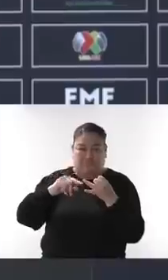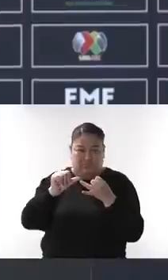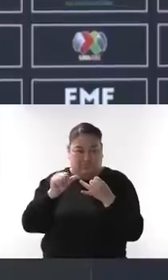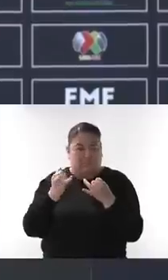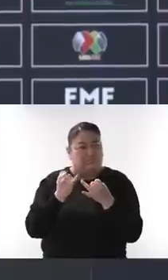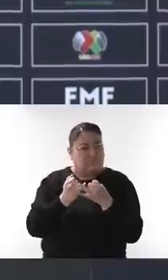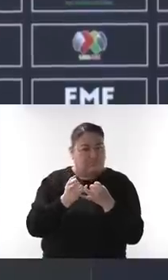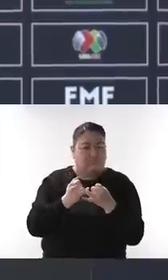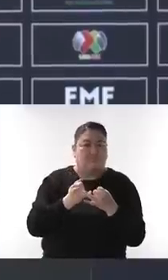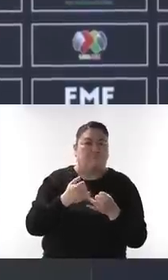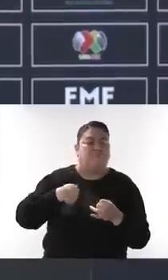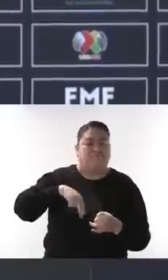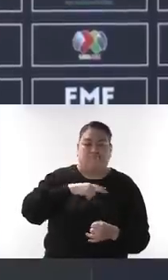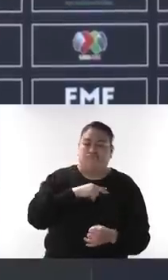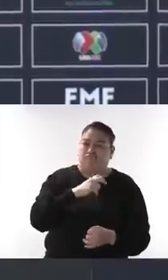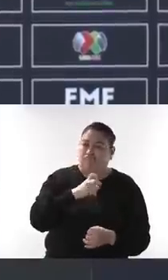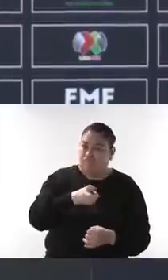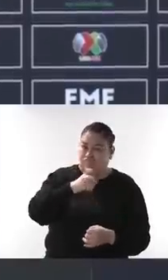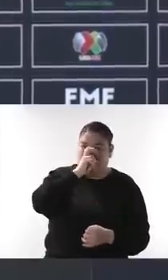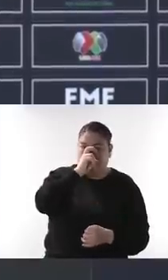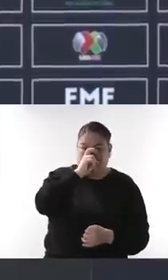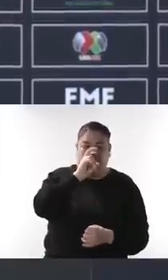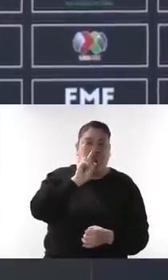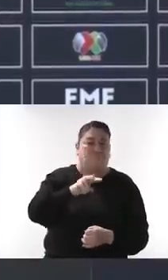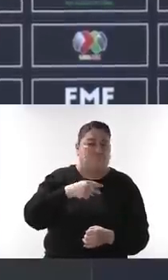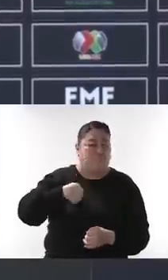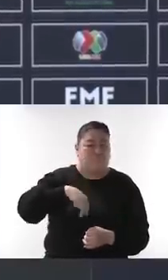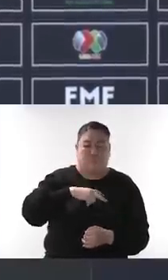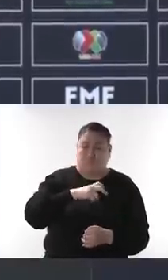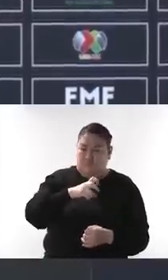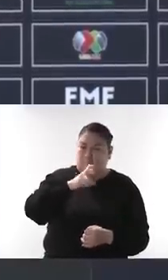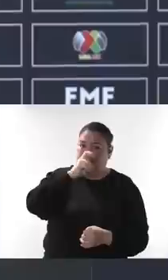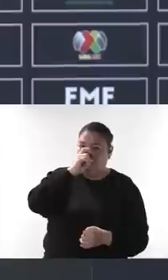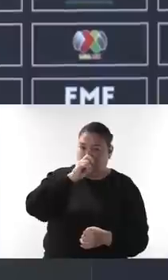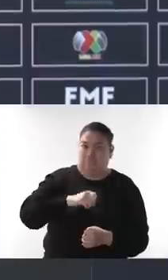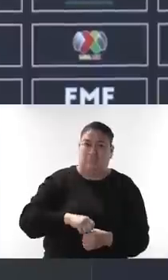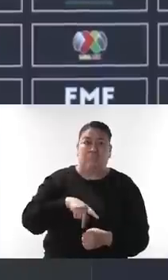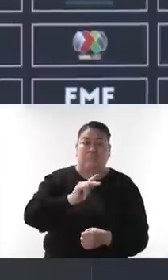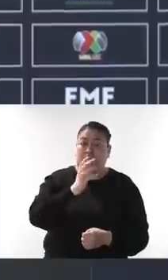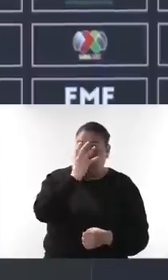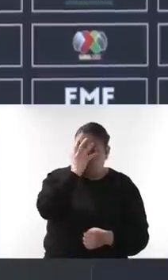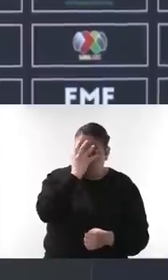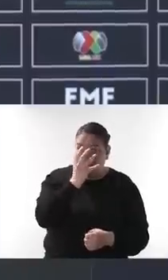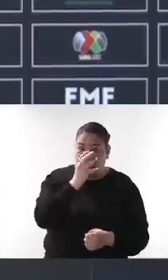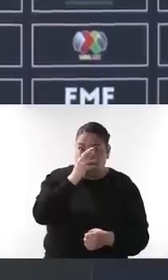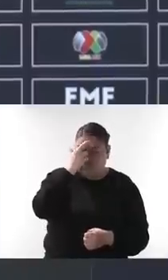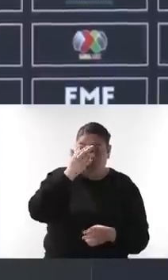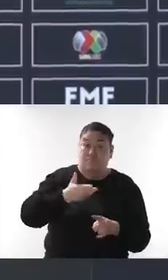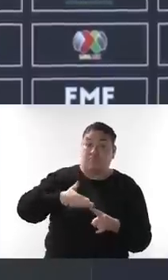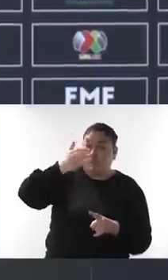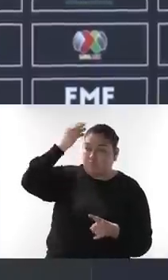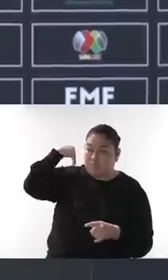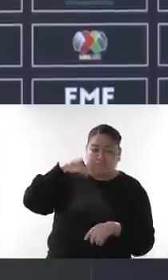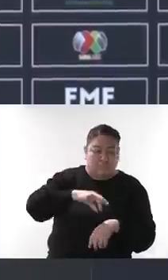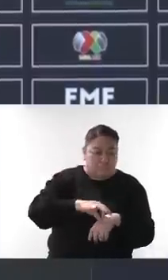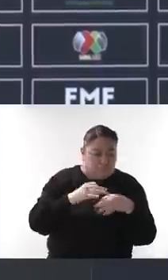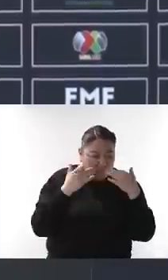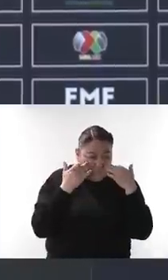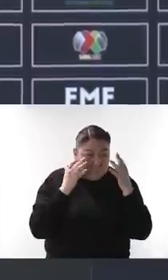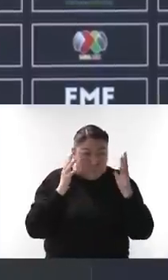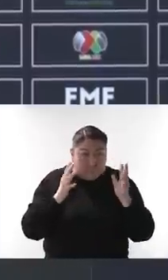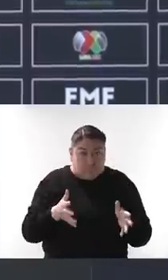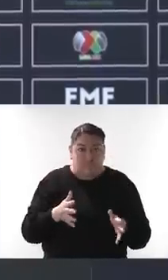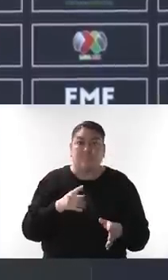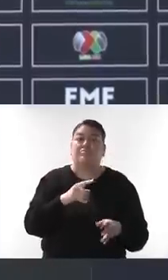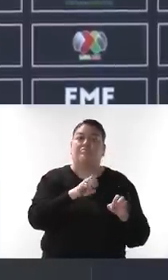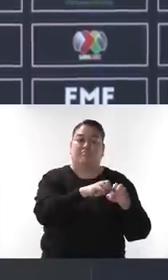regla. No tenemos que ser los más estrictos, pero con la experiencia anterior, lo que queremos es que